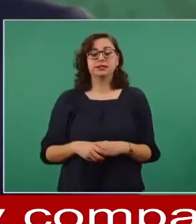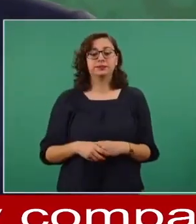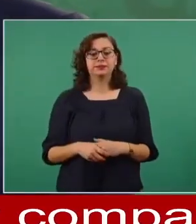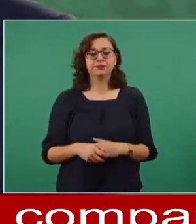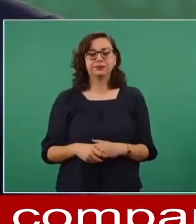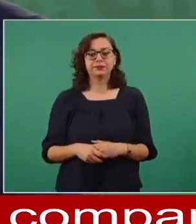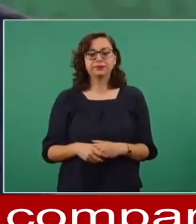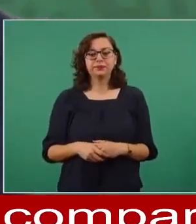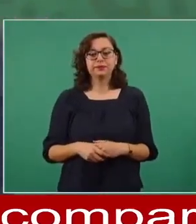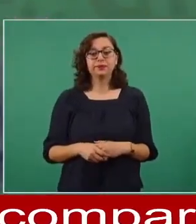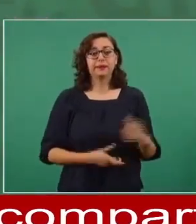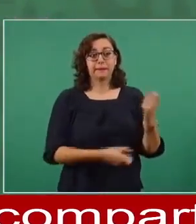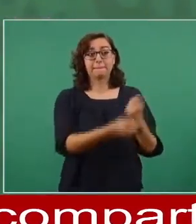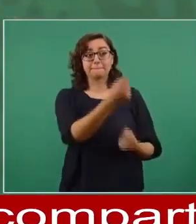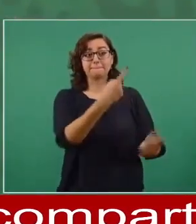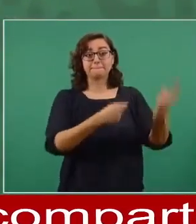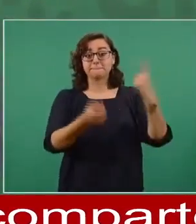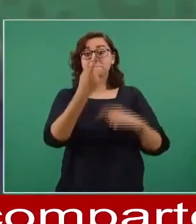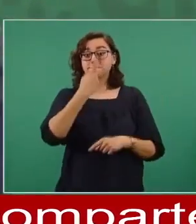descarada